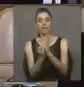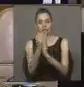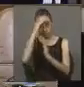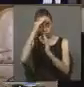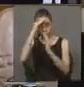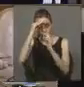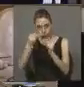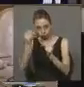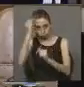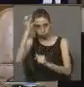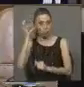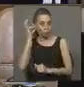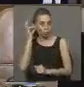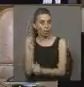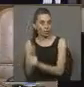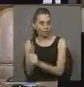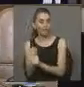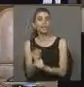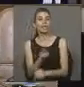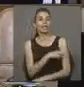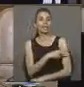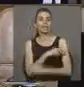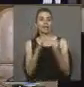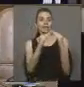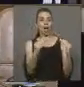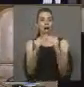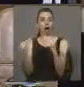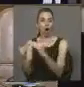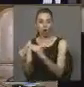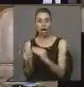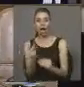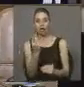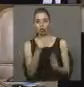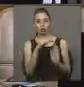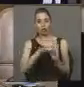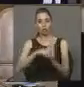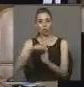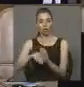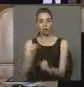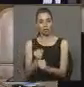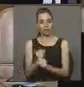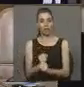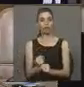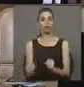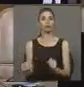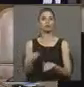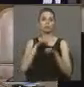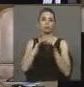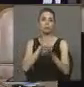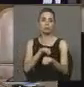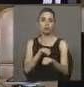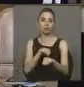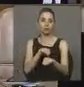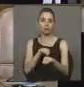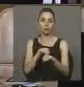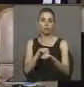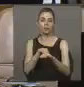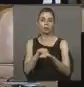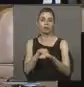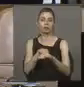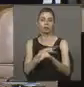laborales, mujeres jefas de hogar. Bueno, hay 12 programas de trabajo que van en respaldo a la